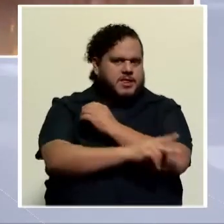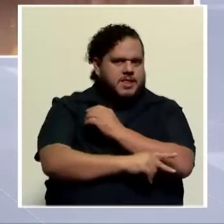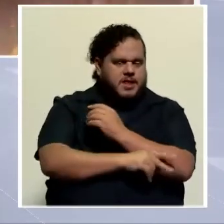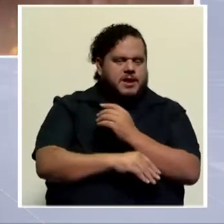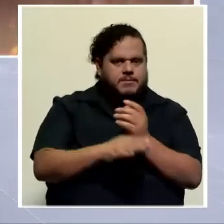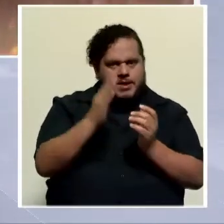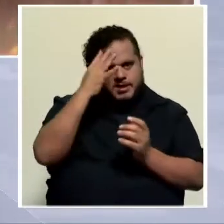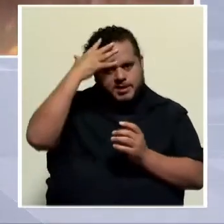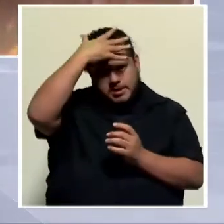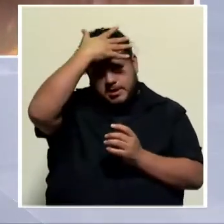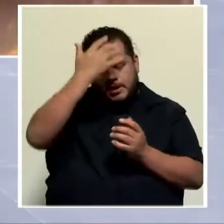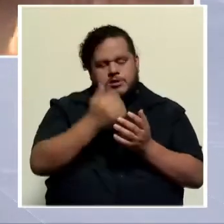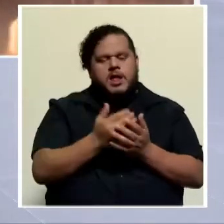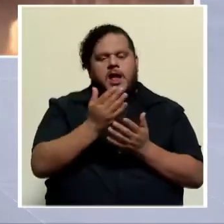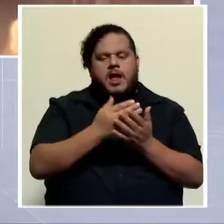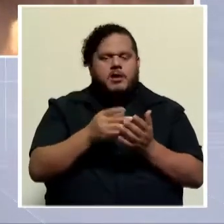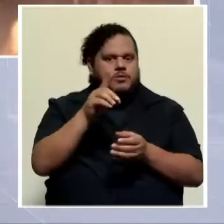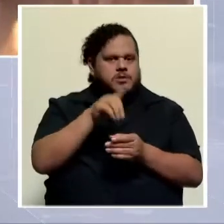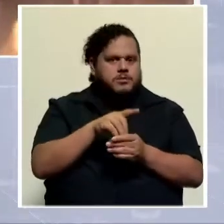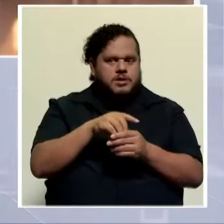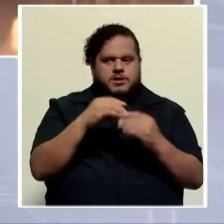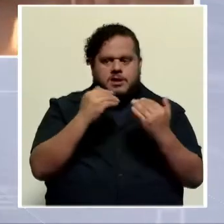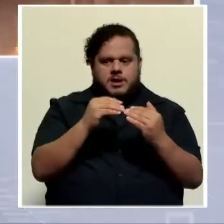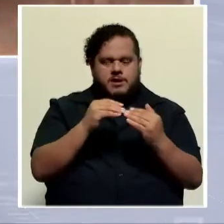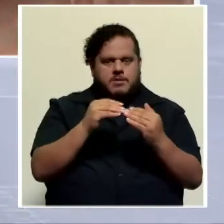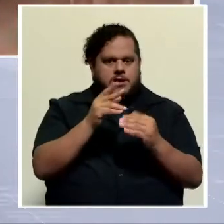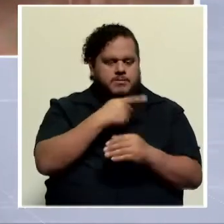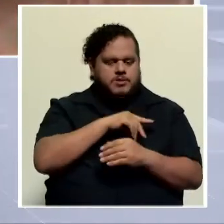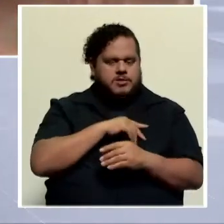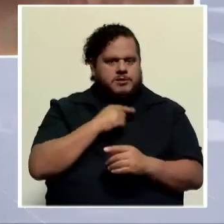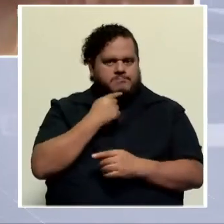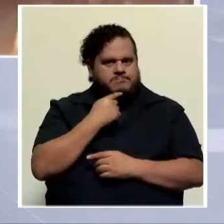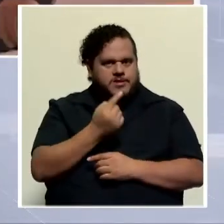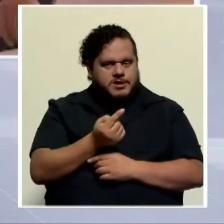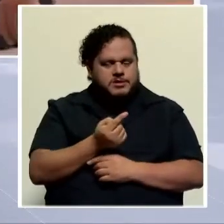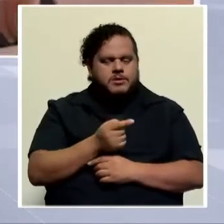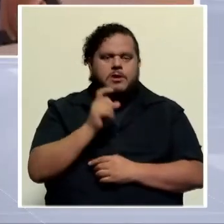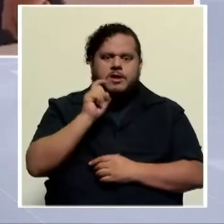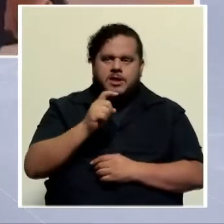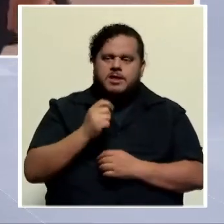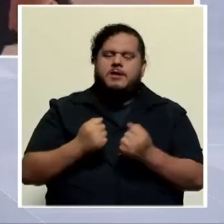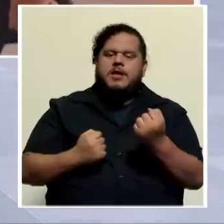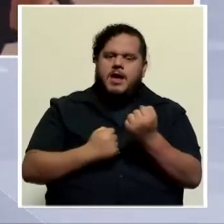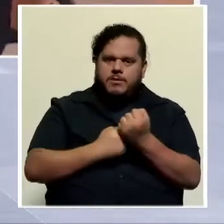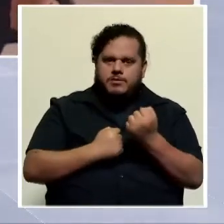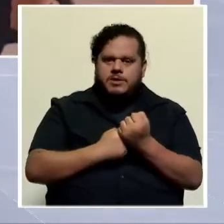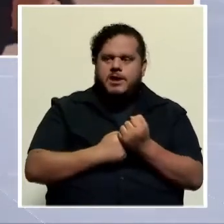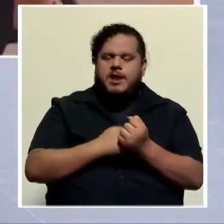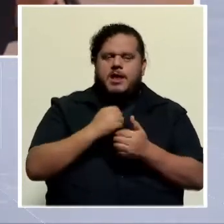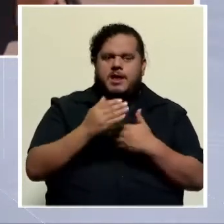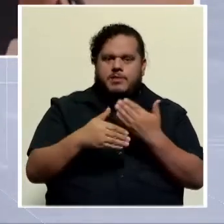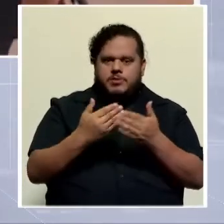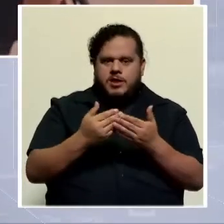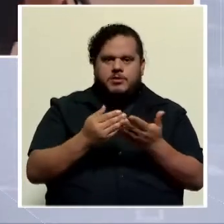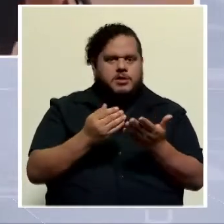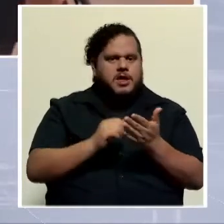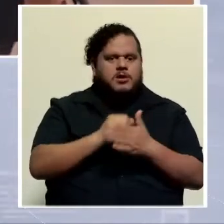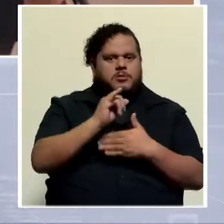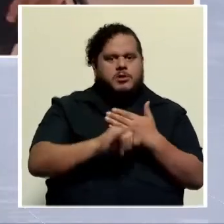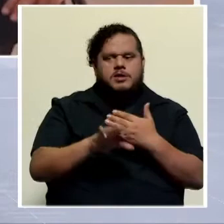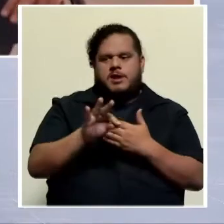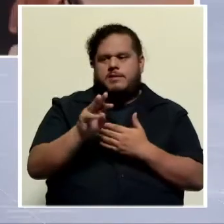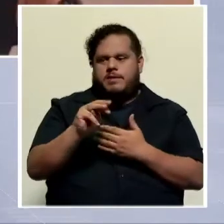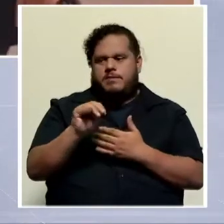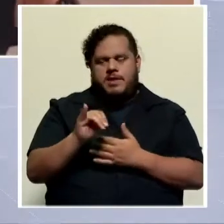situación transcurriendo, ¿verdad? Hay diputados que a nivel personal le han señalado que efectivamente apoyan el proceso de la aprobación de los proyectos del Fondo Monetario